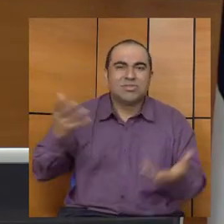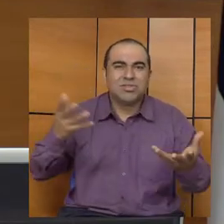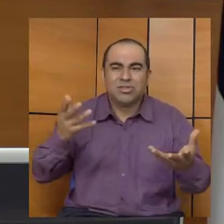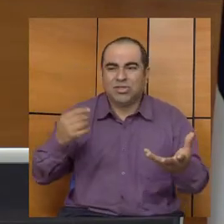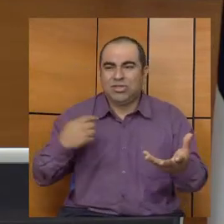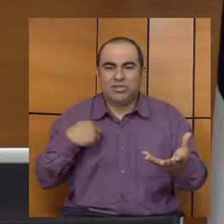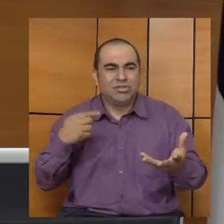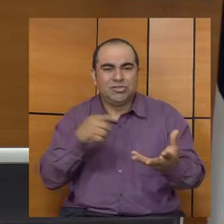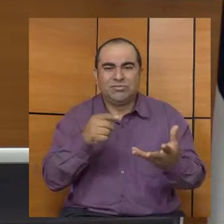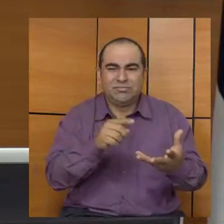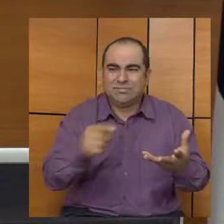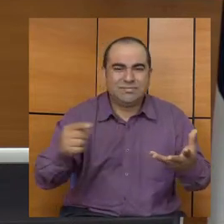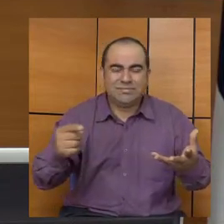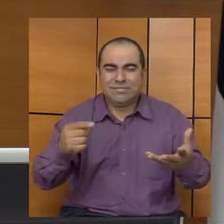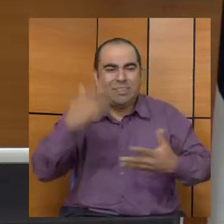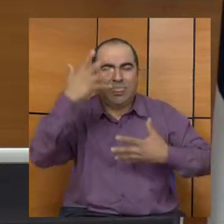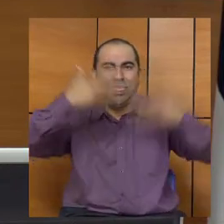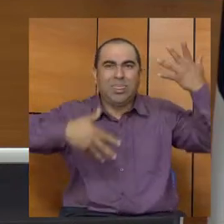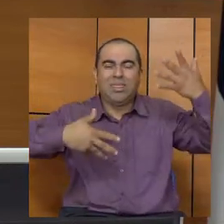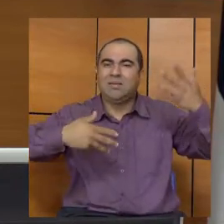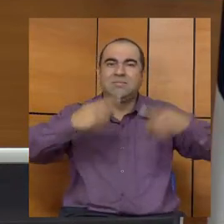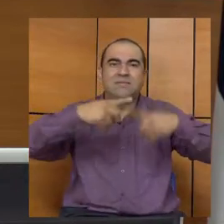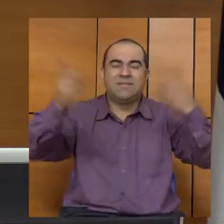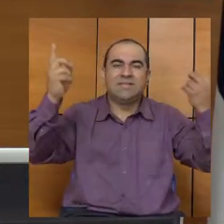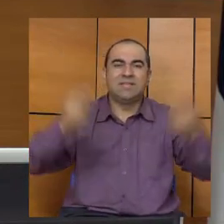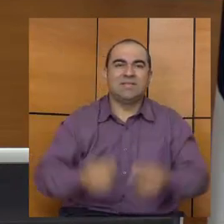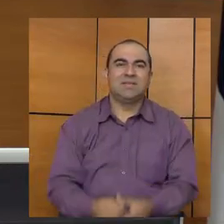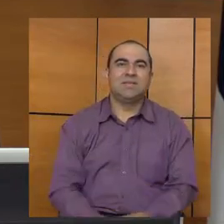imagen, con ese estereotipo pasado.